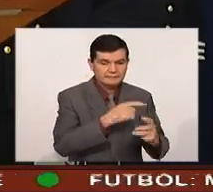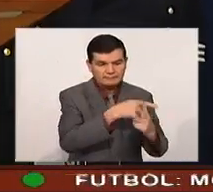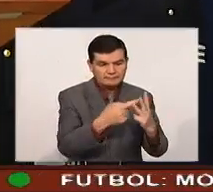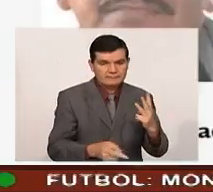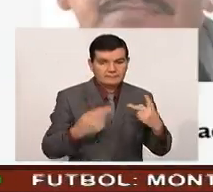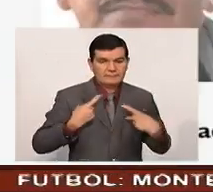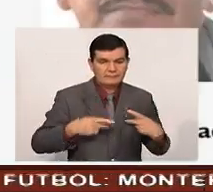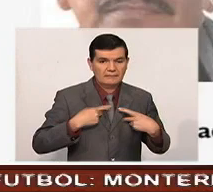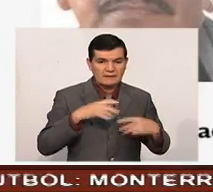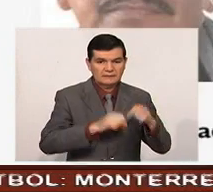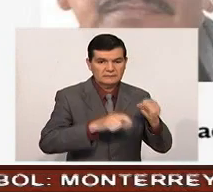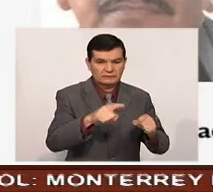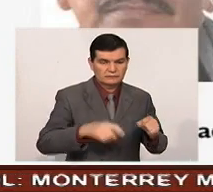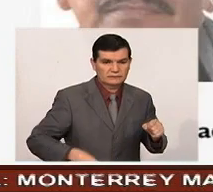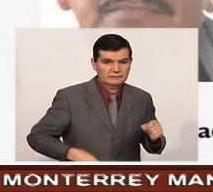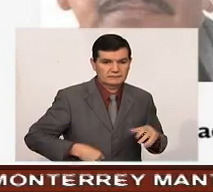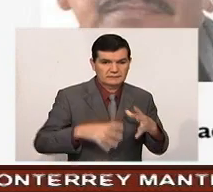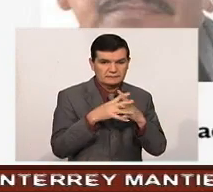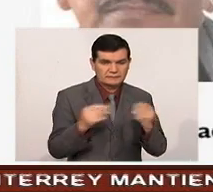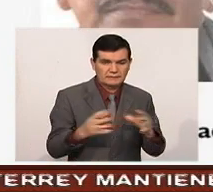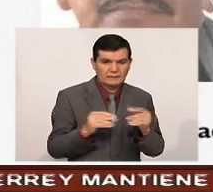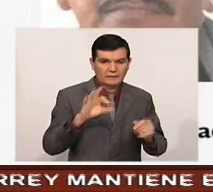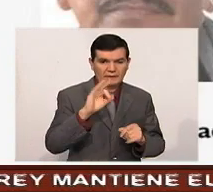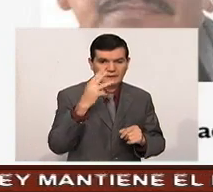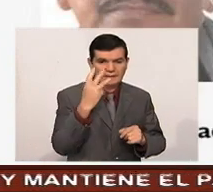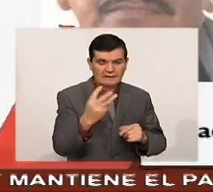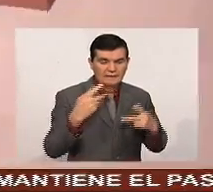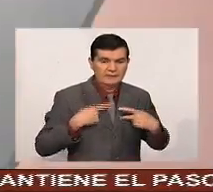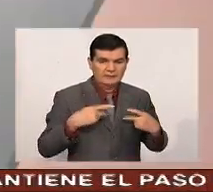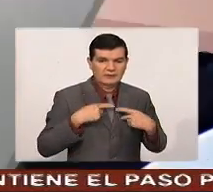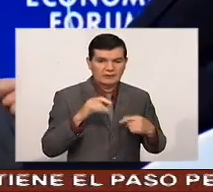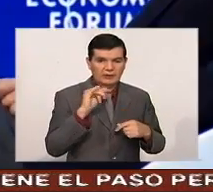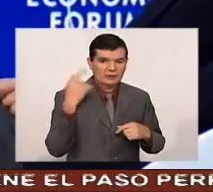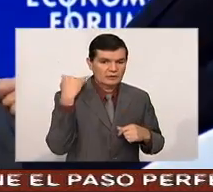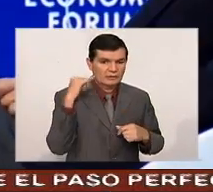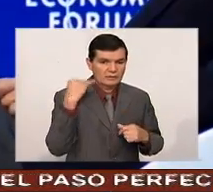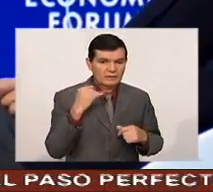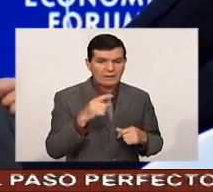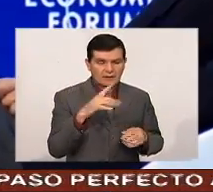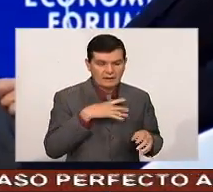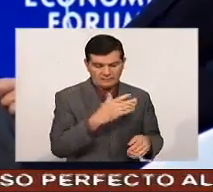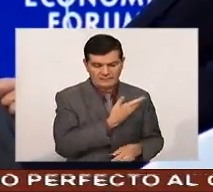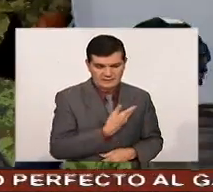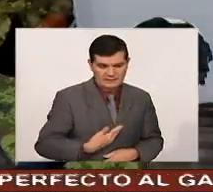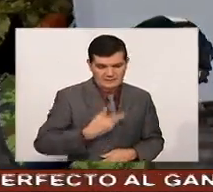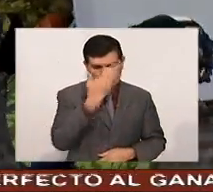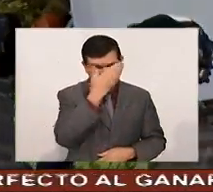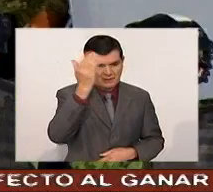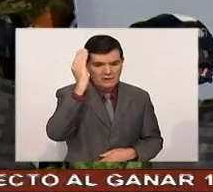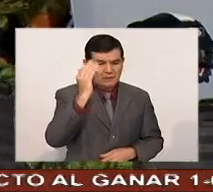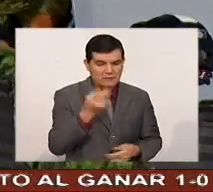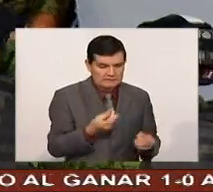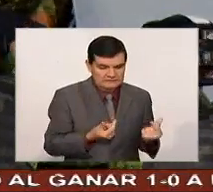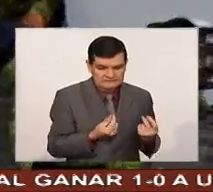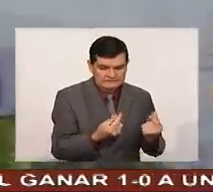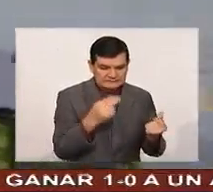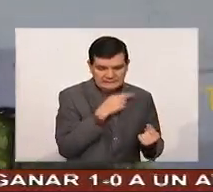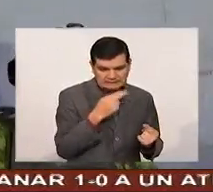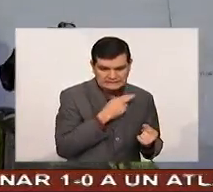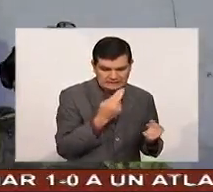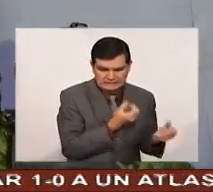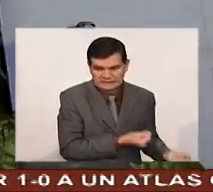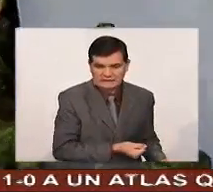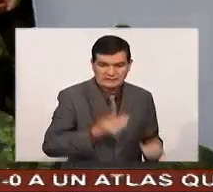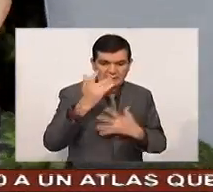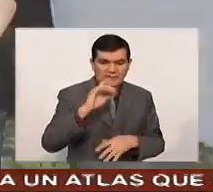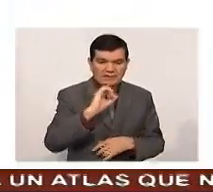presuntos implicados en la desaparición de los normalistas de Ayotzinapa. Ordena el presidente Enrique Peña Nieto agilizar el proceso de